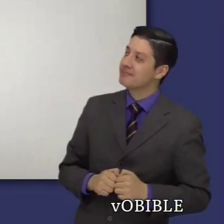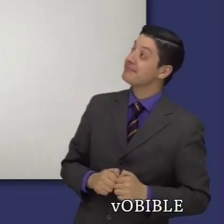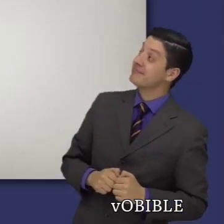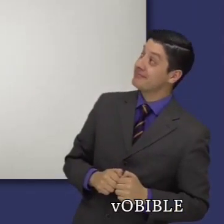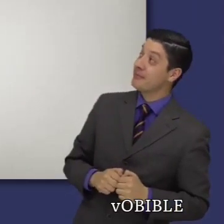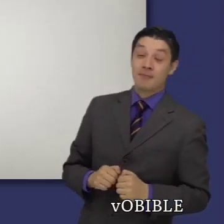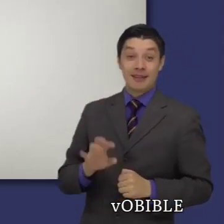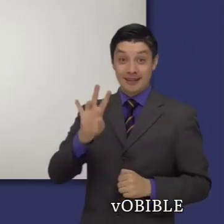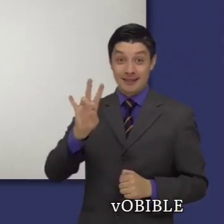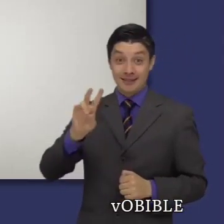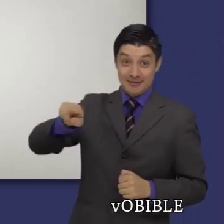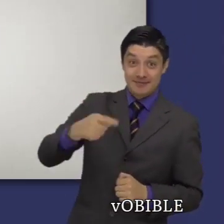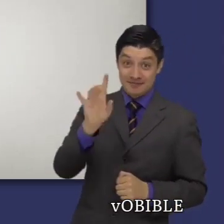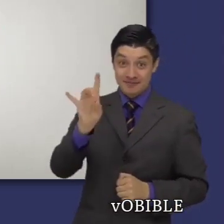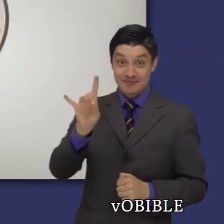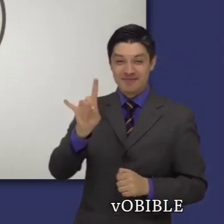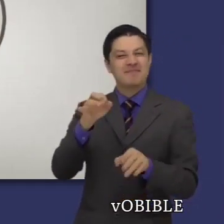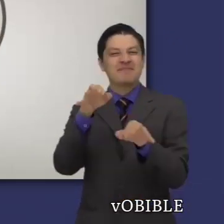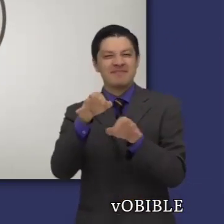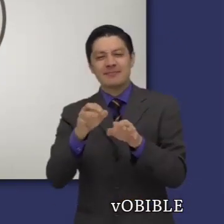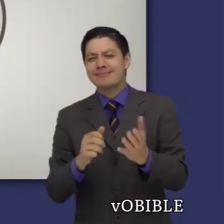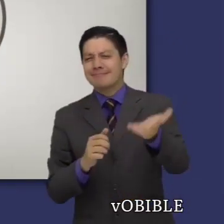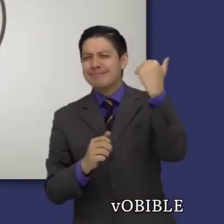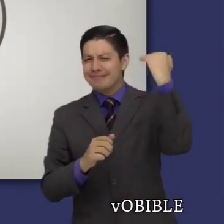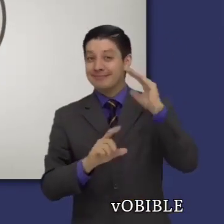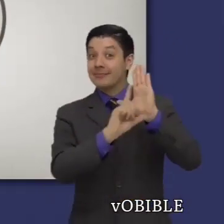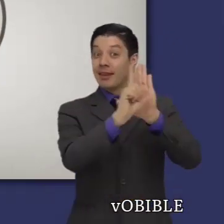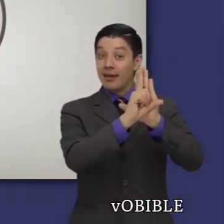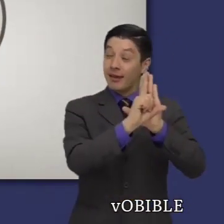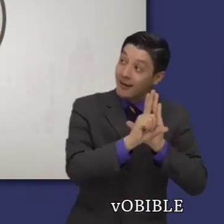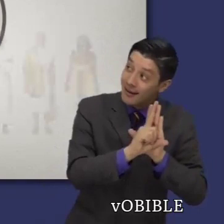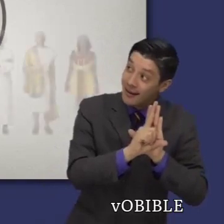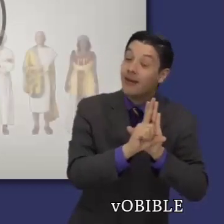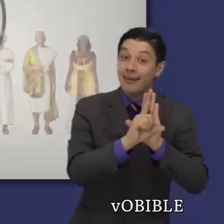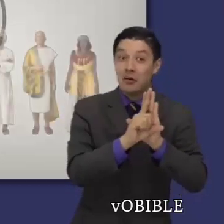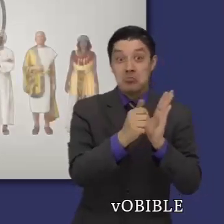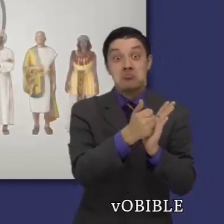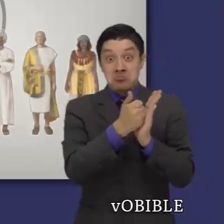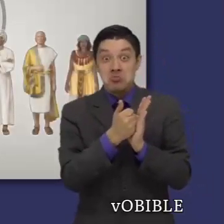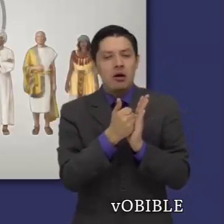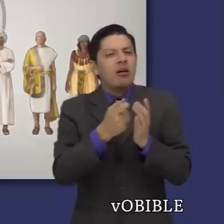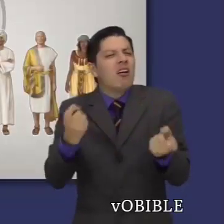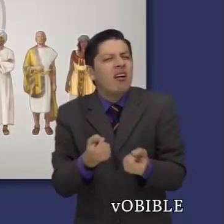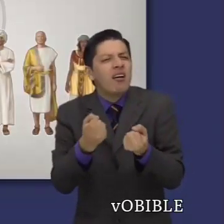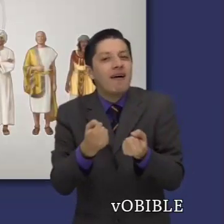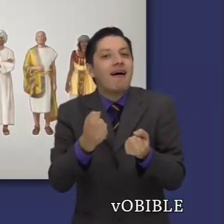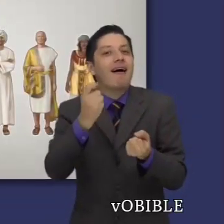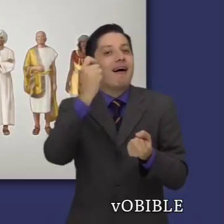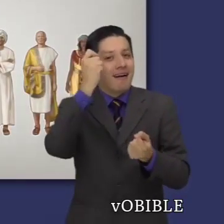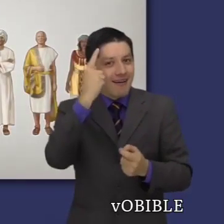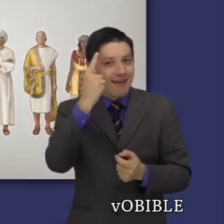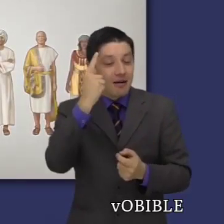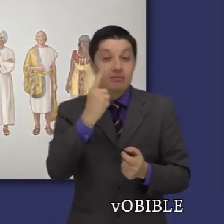En los capítulos 7 y 8, Pablo explica que la ley mosaica mostró qué es el pecado y por qué los cristianos ya no tienen que obedecer esa